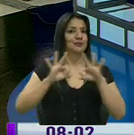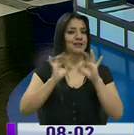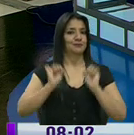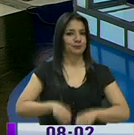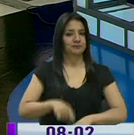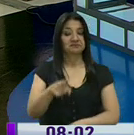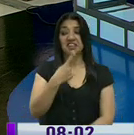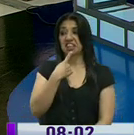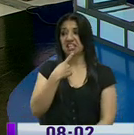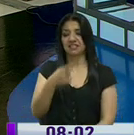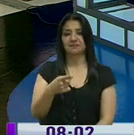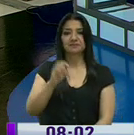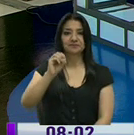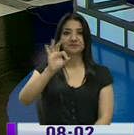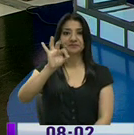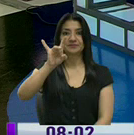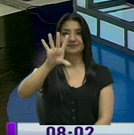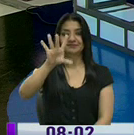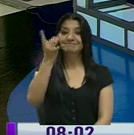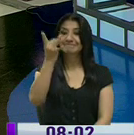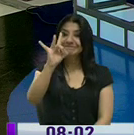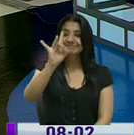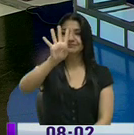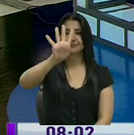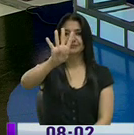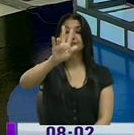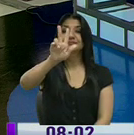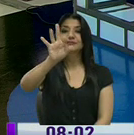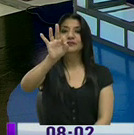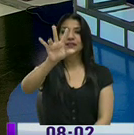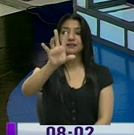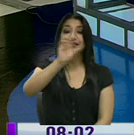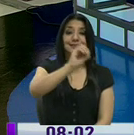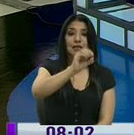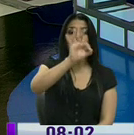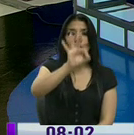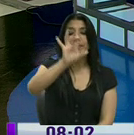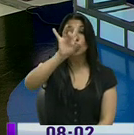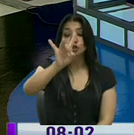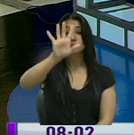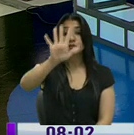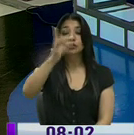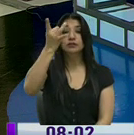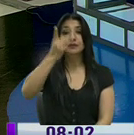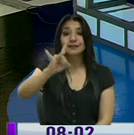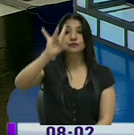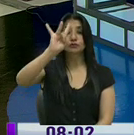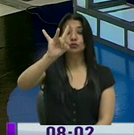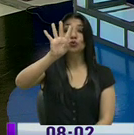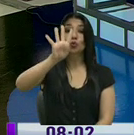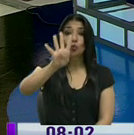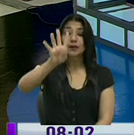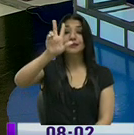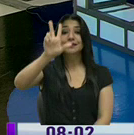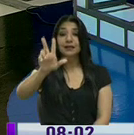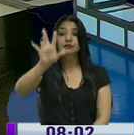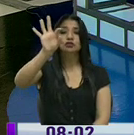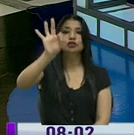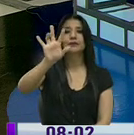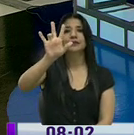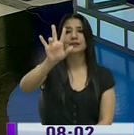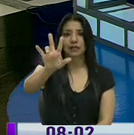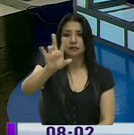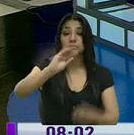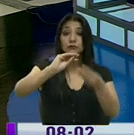superior 20 tome 85 18 43 93 09 85 18 43 93 vecinos número que